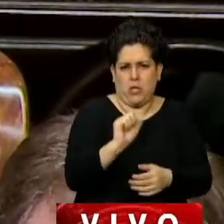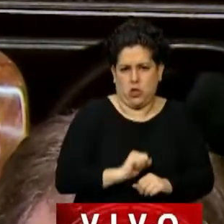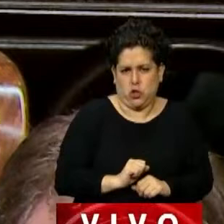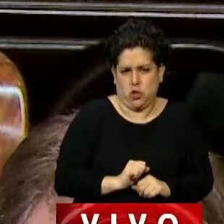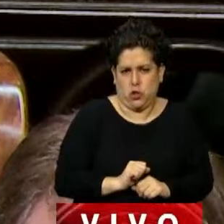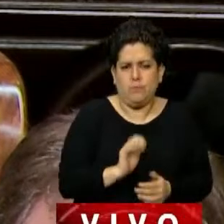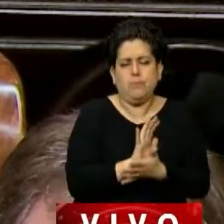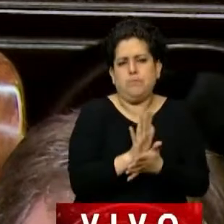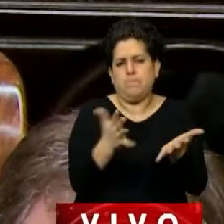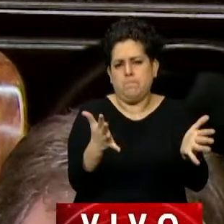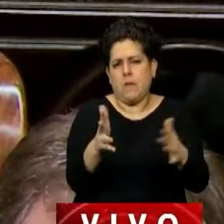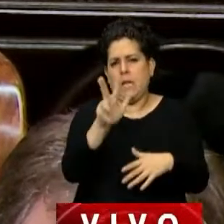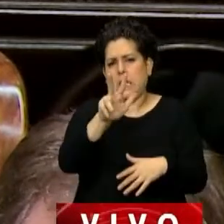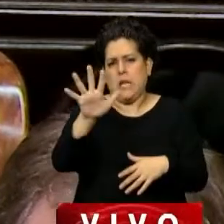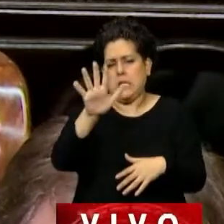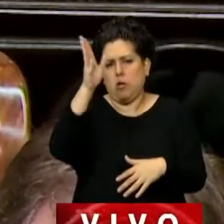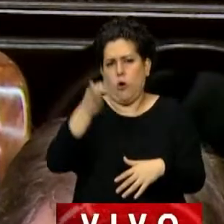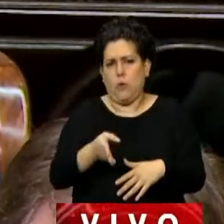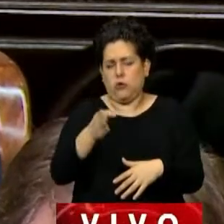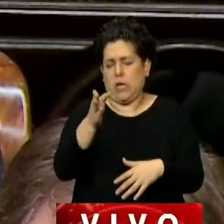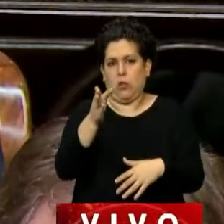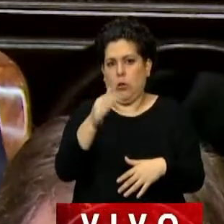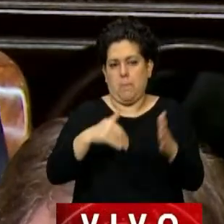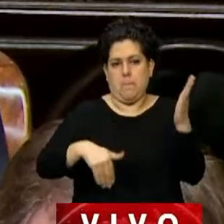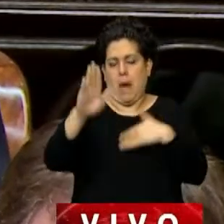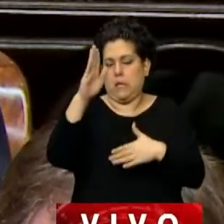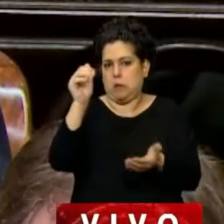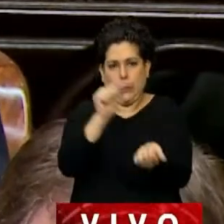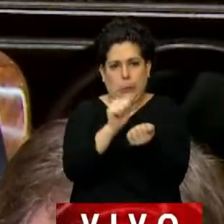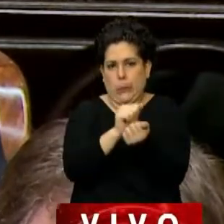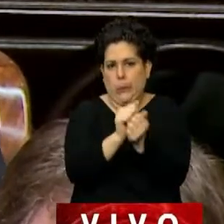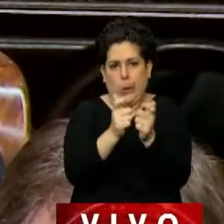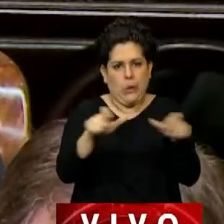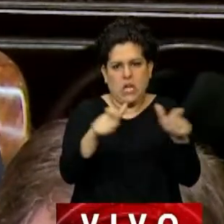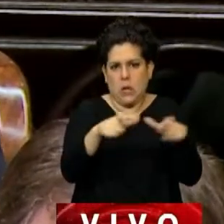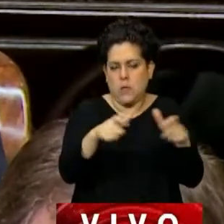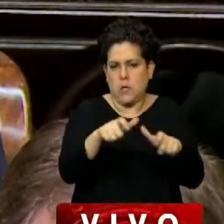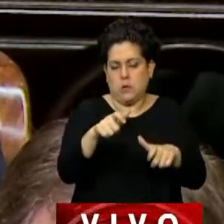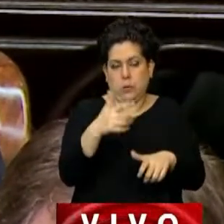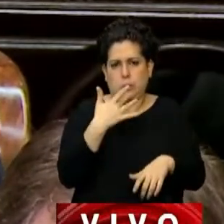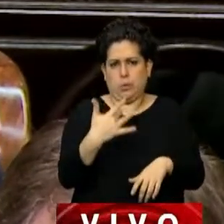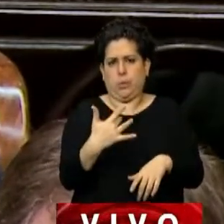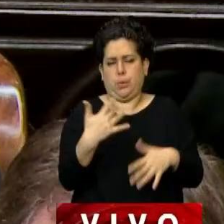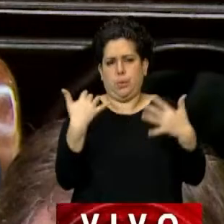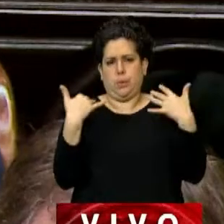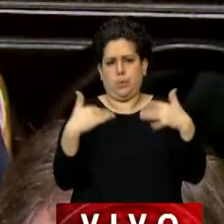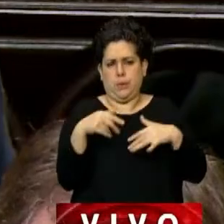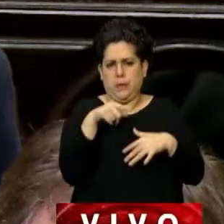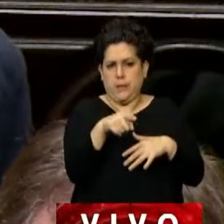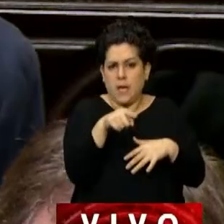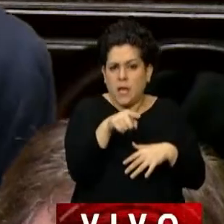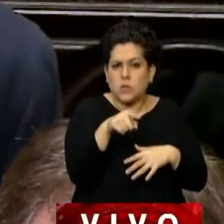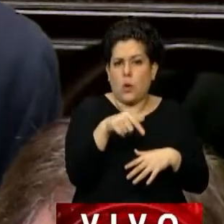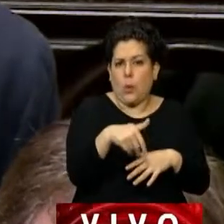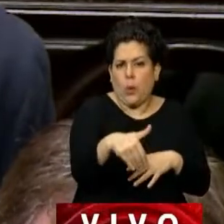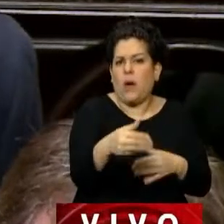al 35% de la base monetaria. Una verdadera cifra extraordinaria que solo